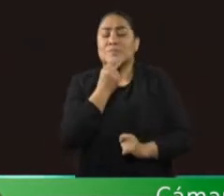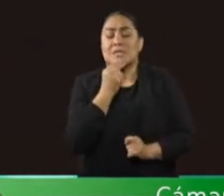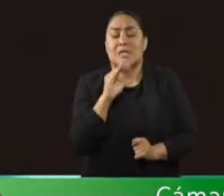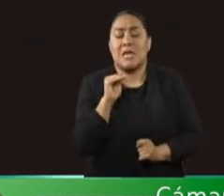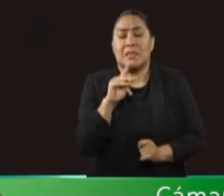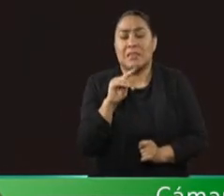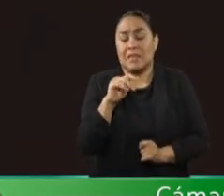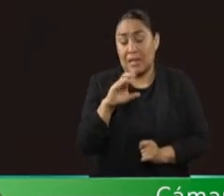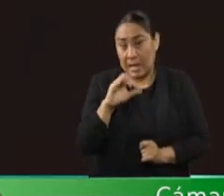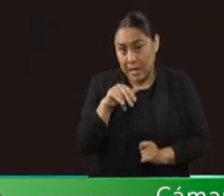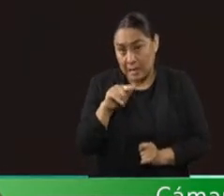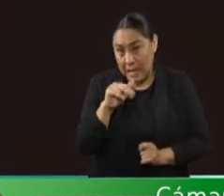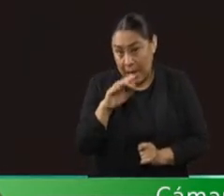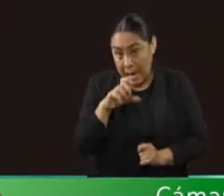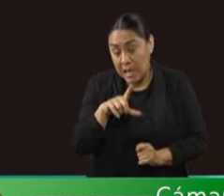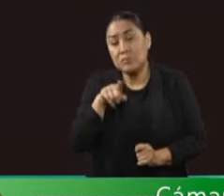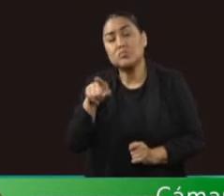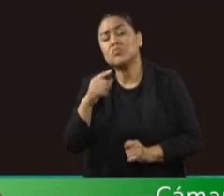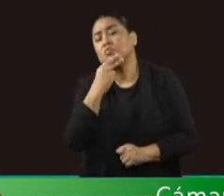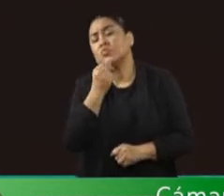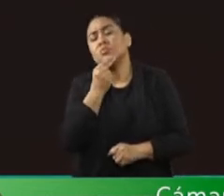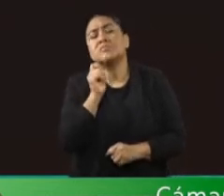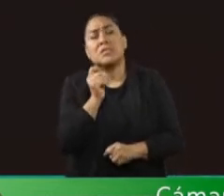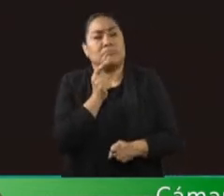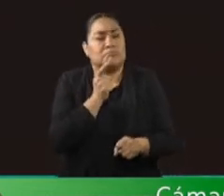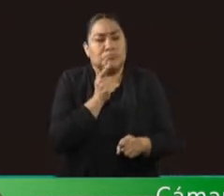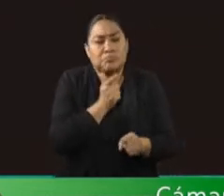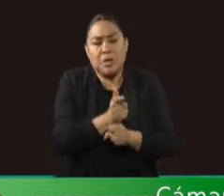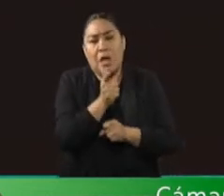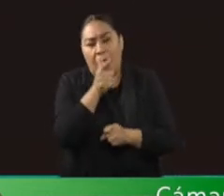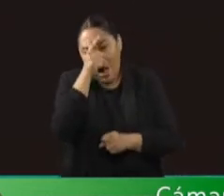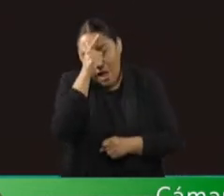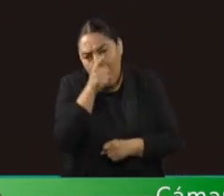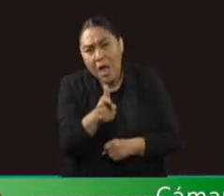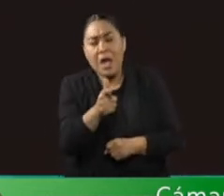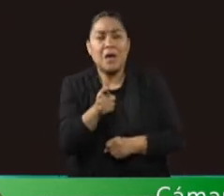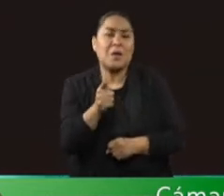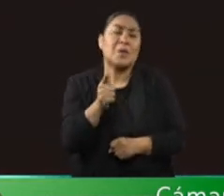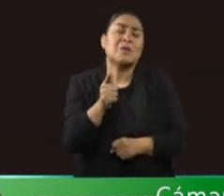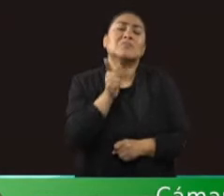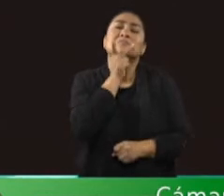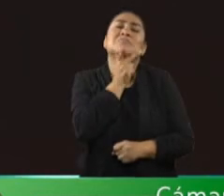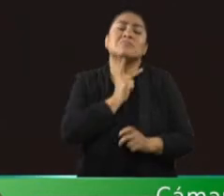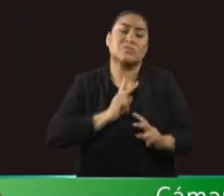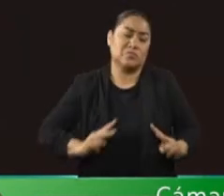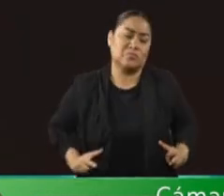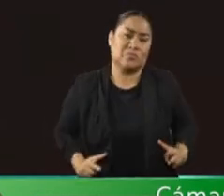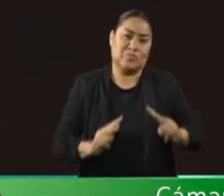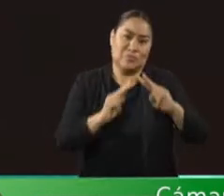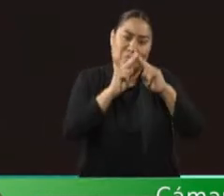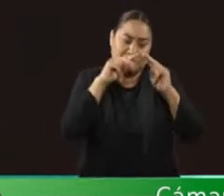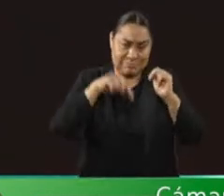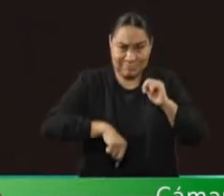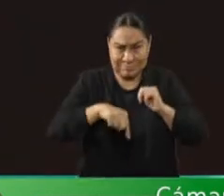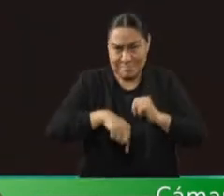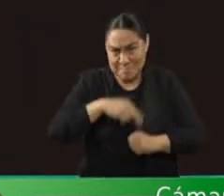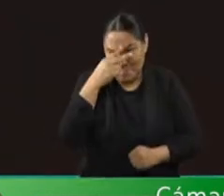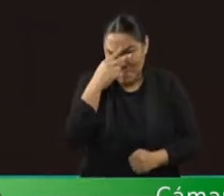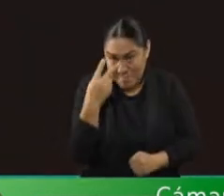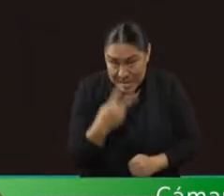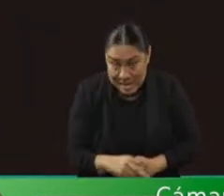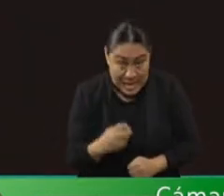creador perdón descubridor de uno de los pozos petroleros más importantes de nuestro